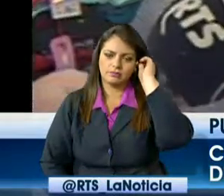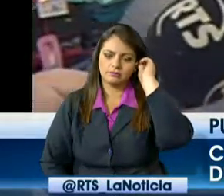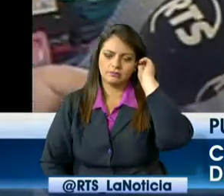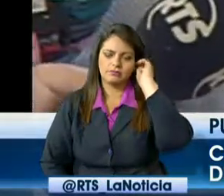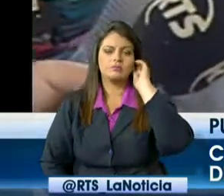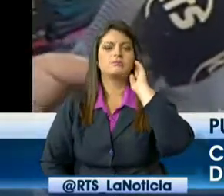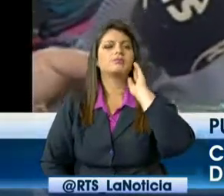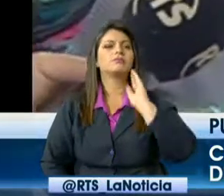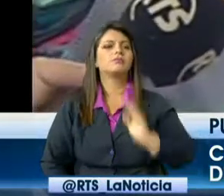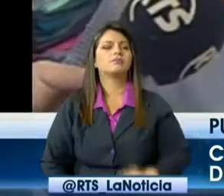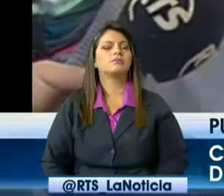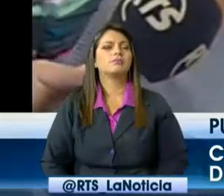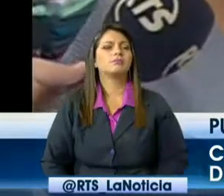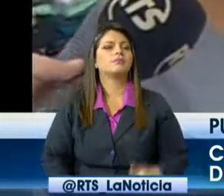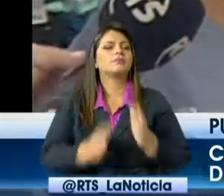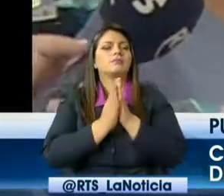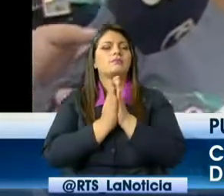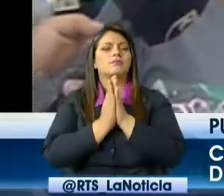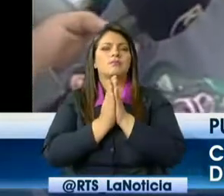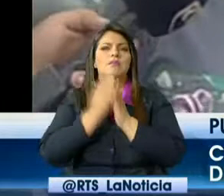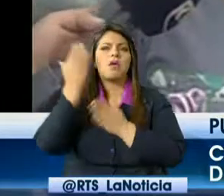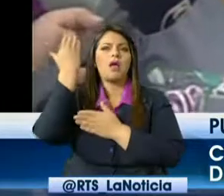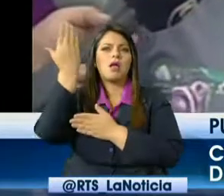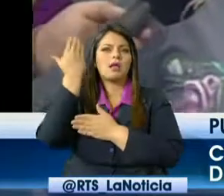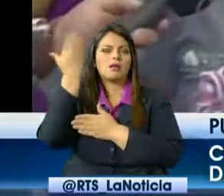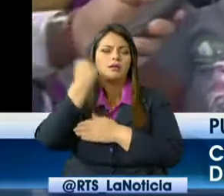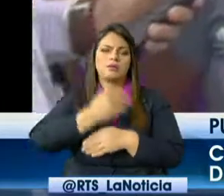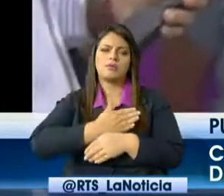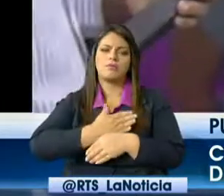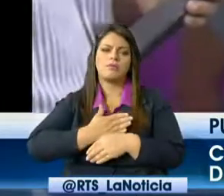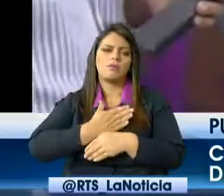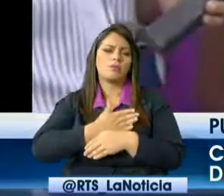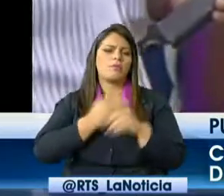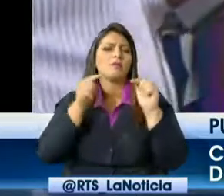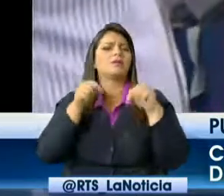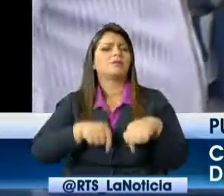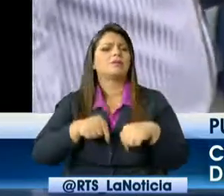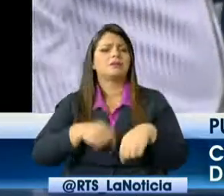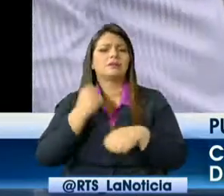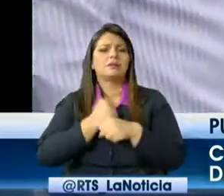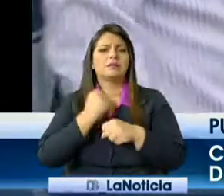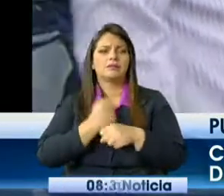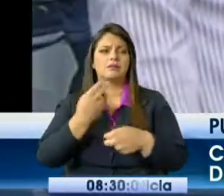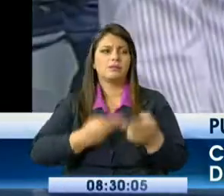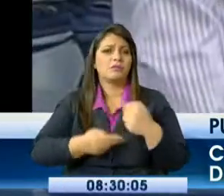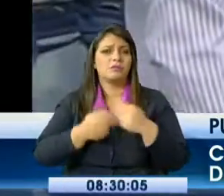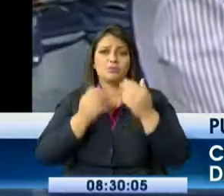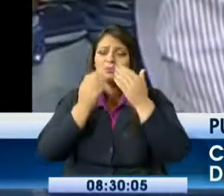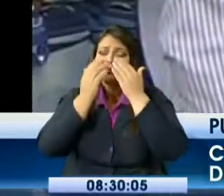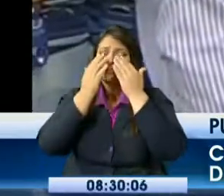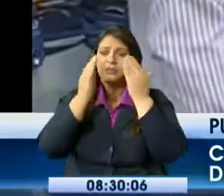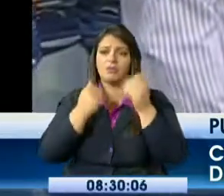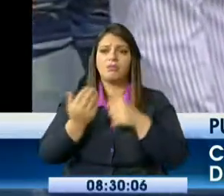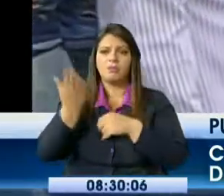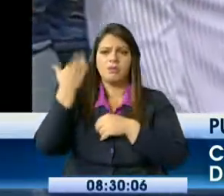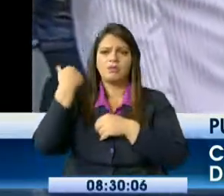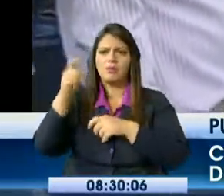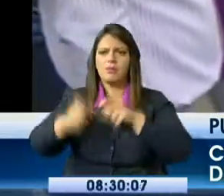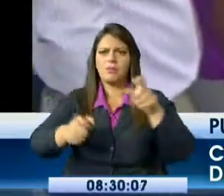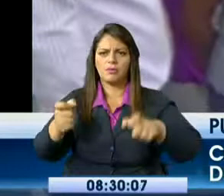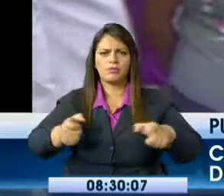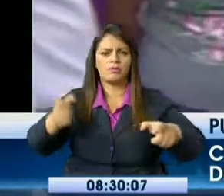aquí, en este sitio, pero no sé qué pasó. Los antiguos dirigentes tomaron una